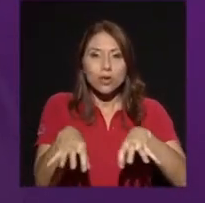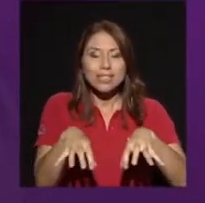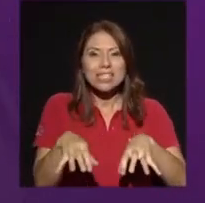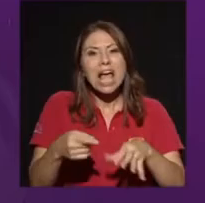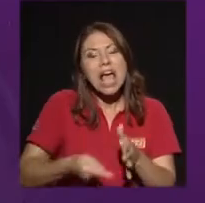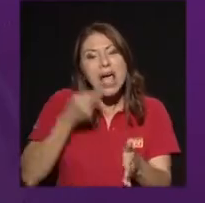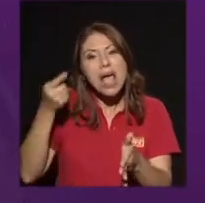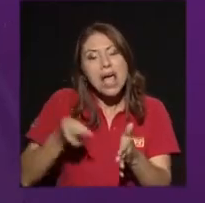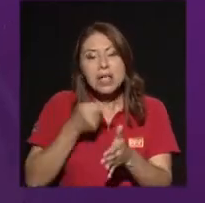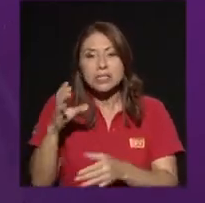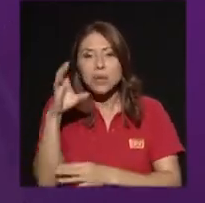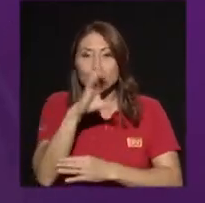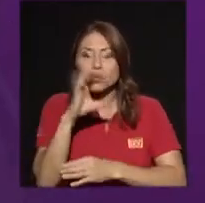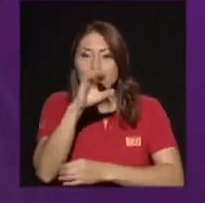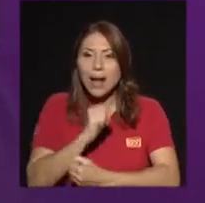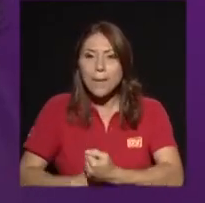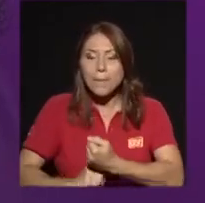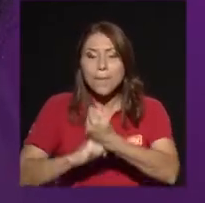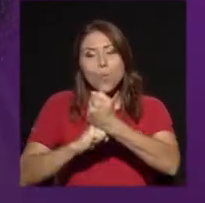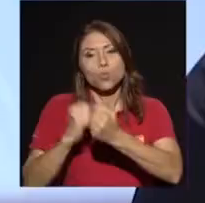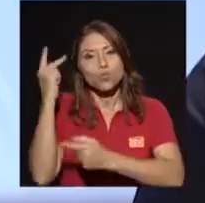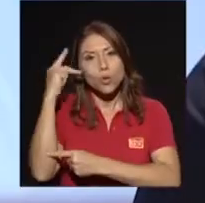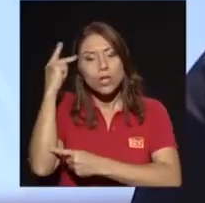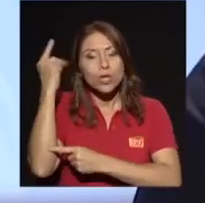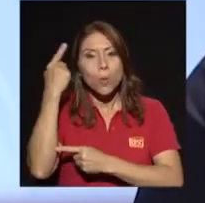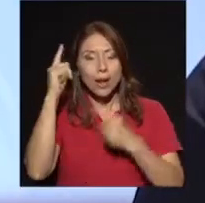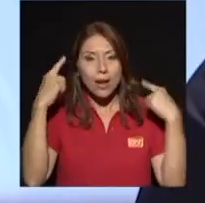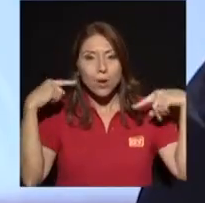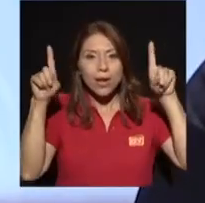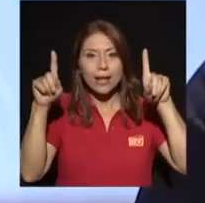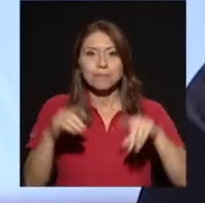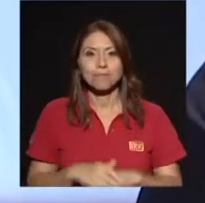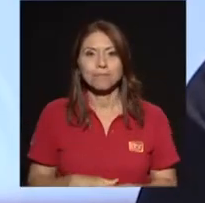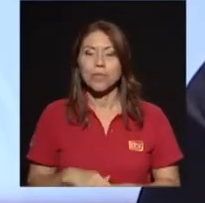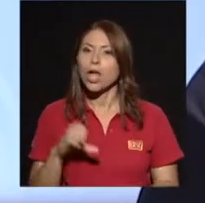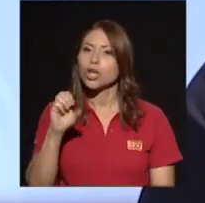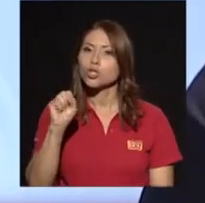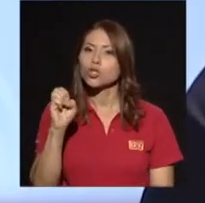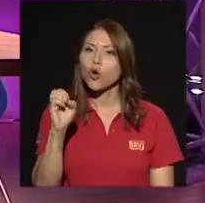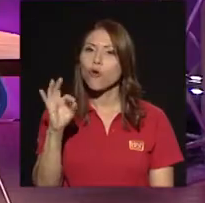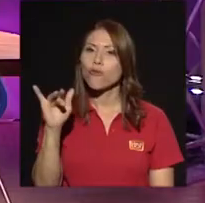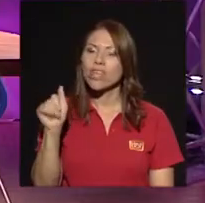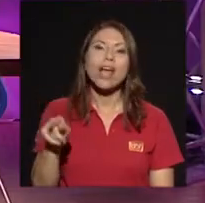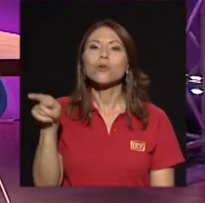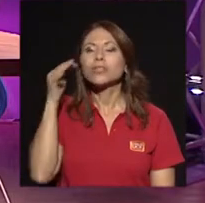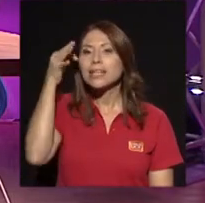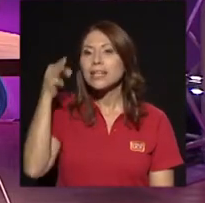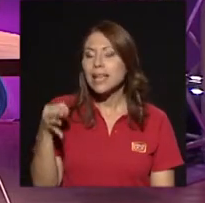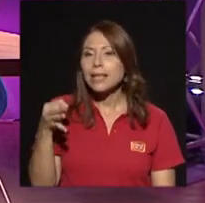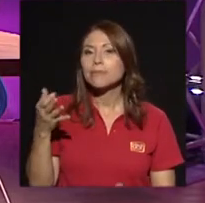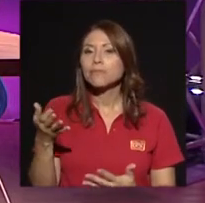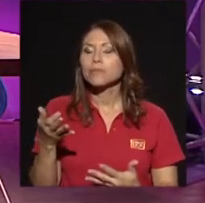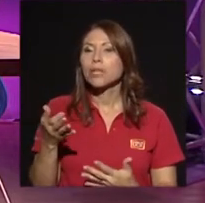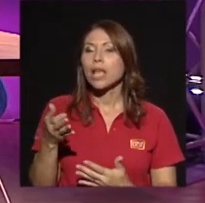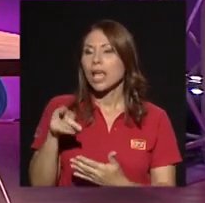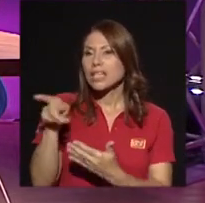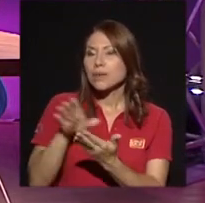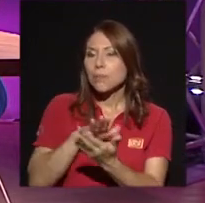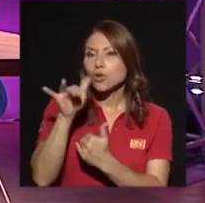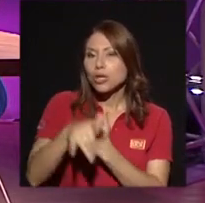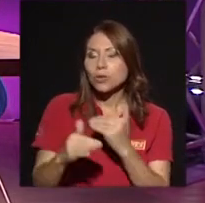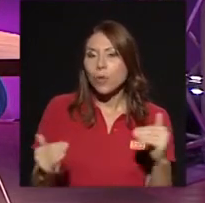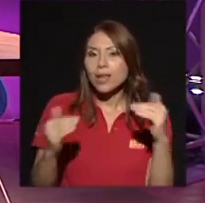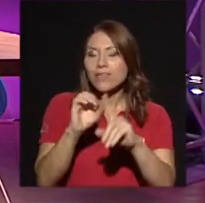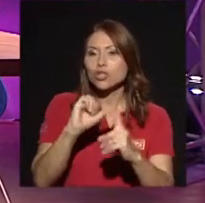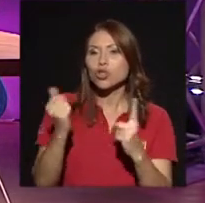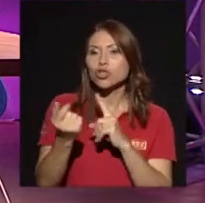cuando apoyos a nivel político también para poder lograr los objetivos. Sofía, ¿cuál consideras que es la percepción que se tiene del proyecto a nivel